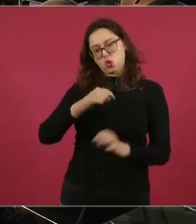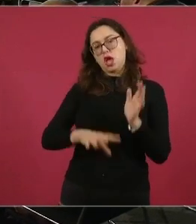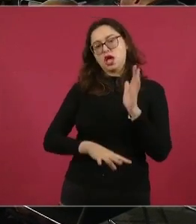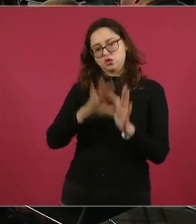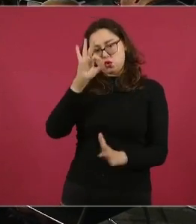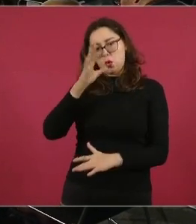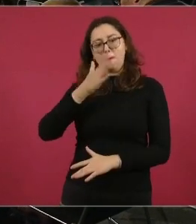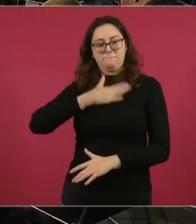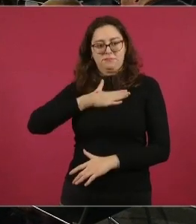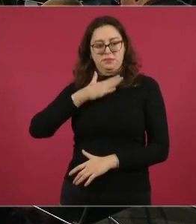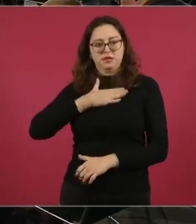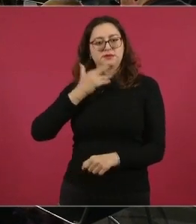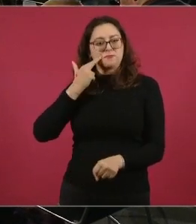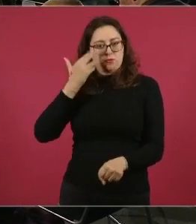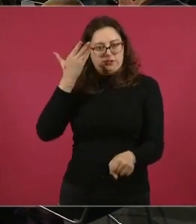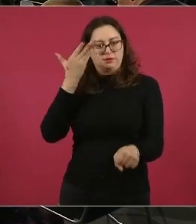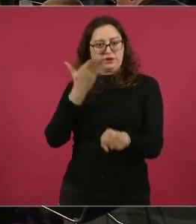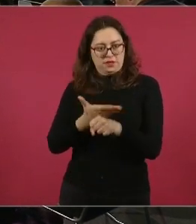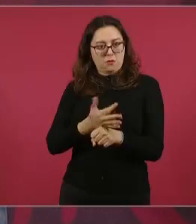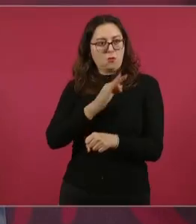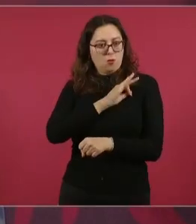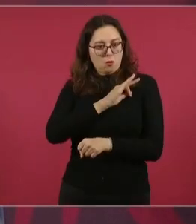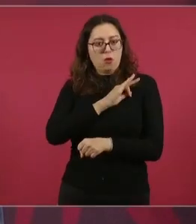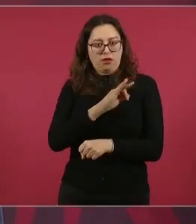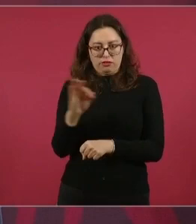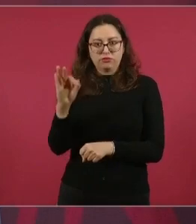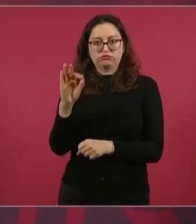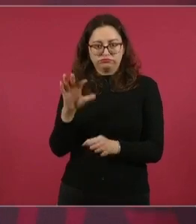del presidente, que